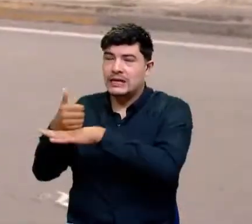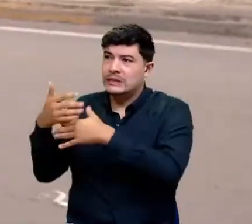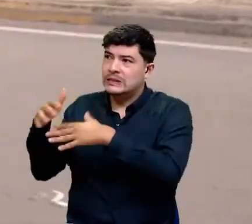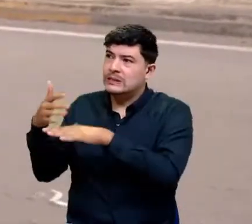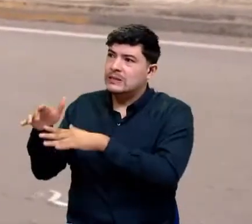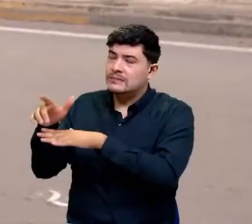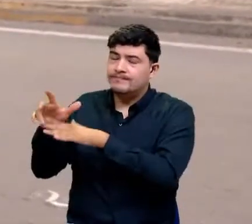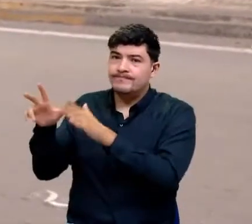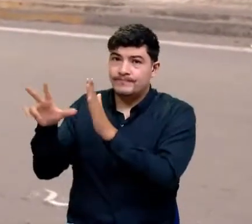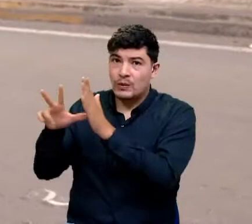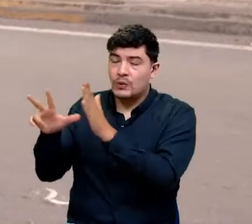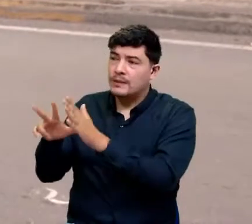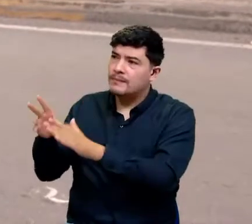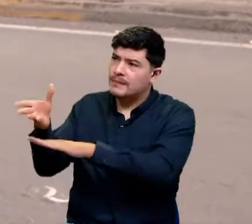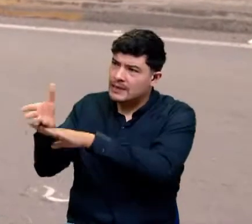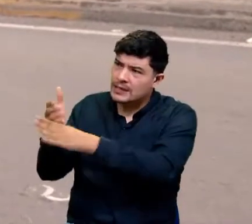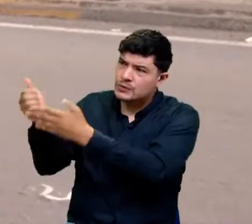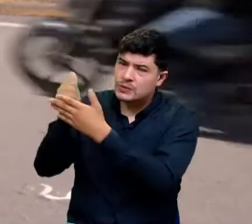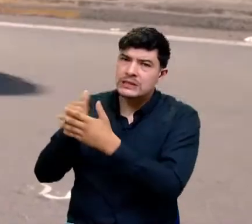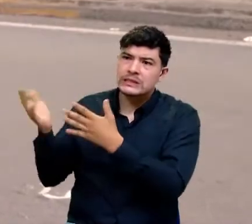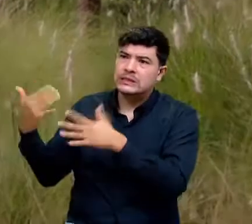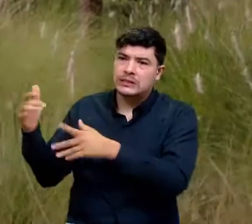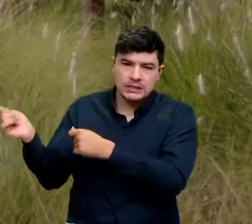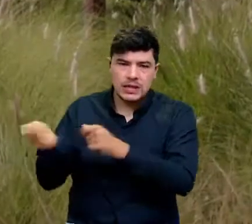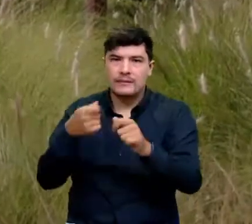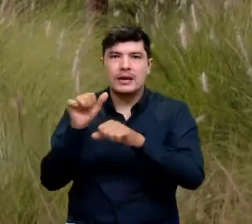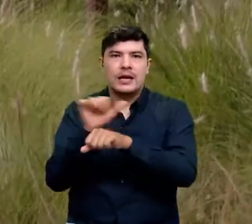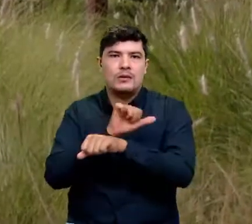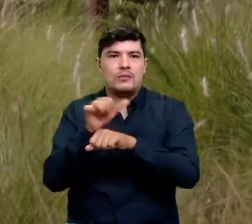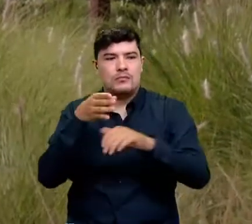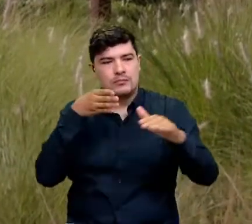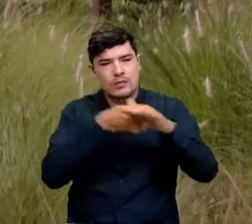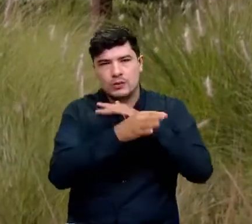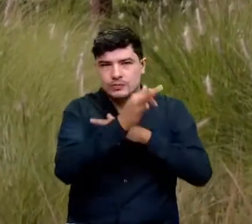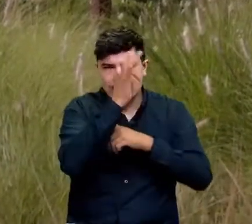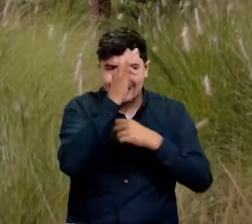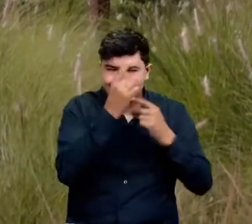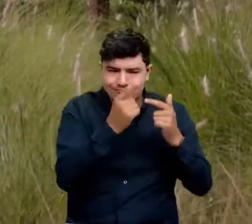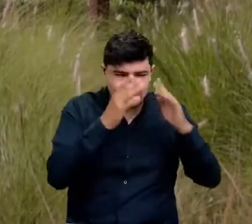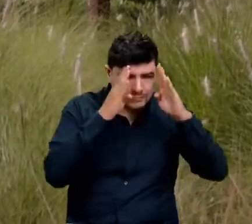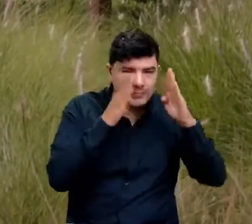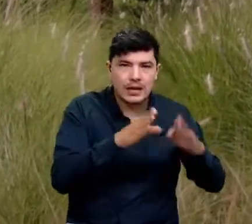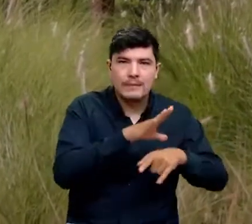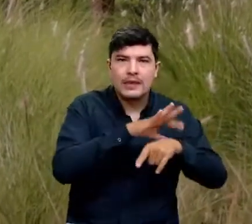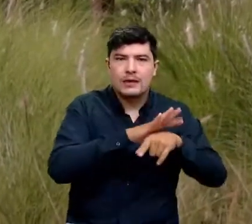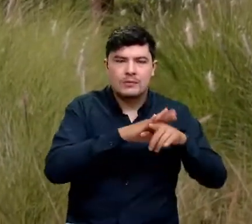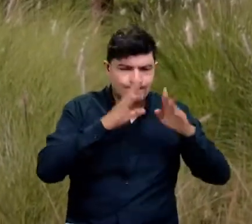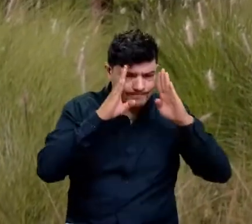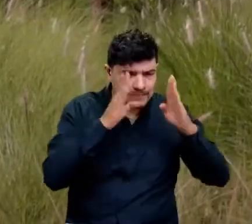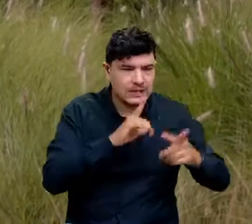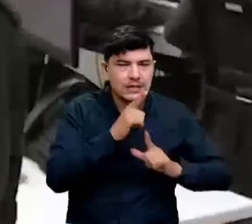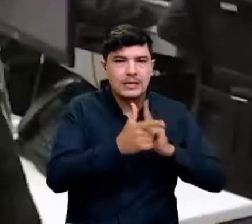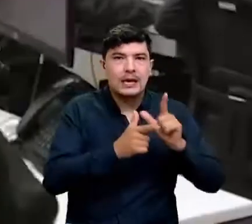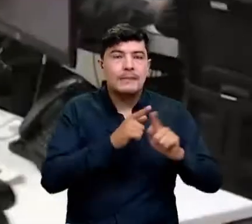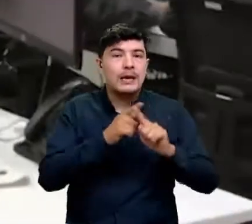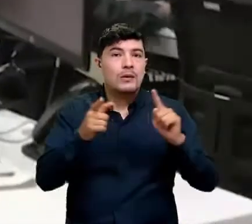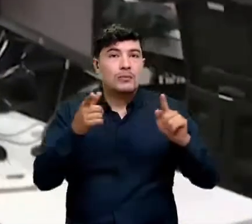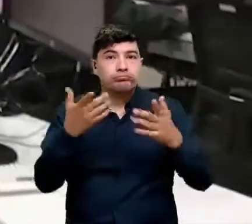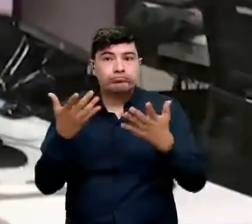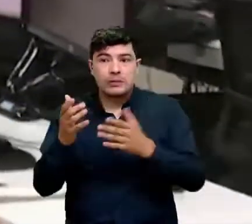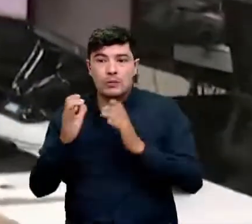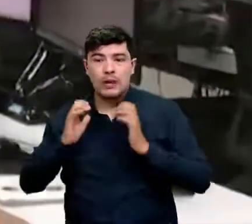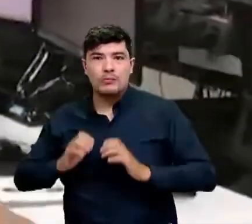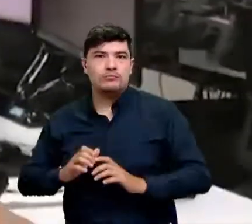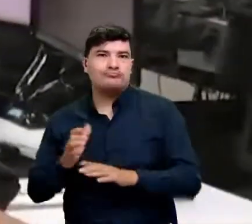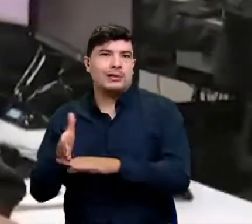en su vehículo hacia la clínica de la ciudad para ser atendida por el personal médico, pero no ingresó con vida. En el municipio de